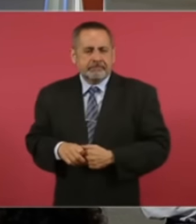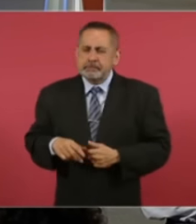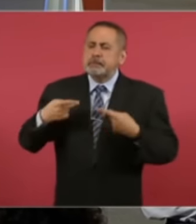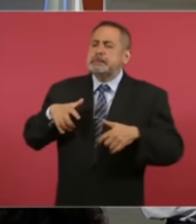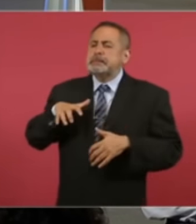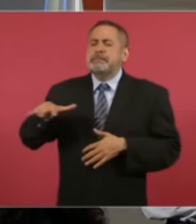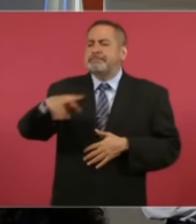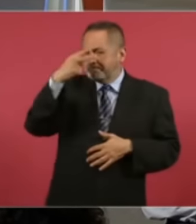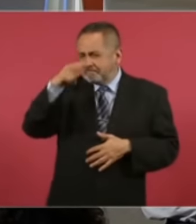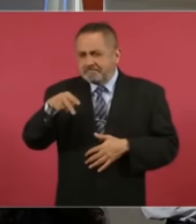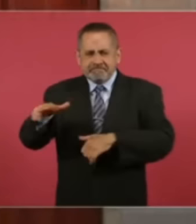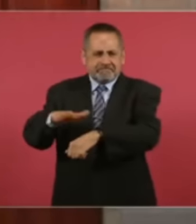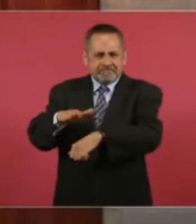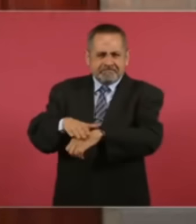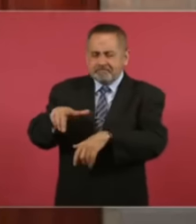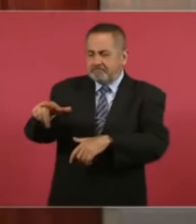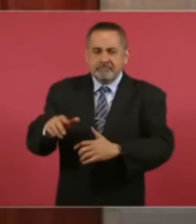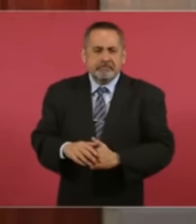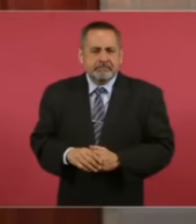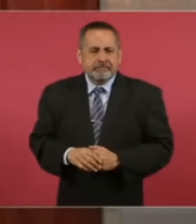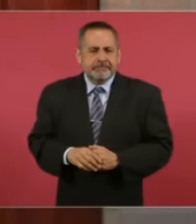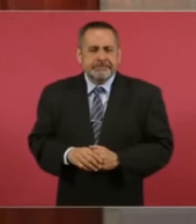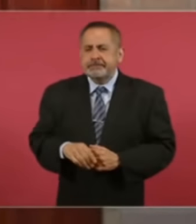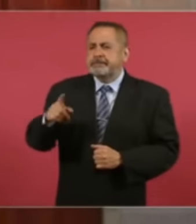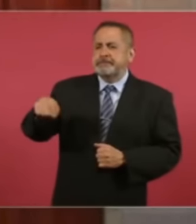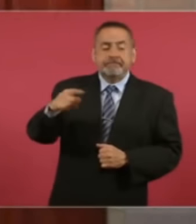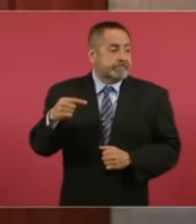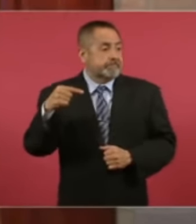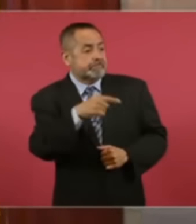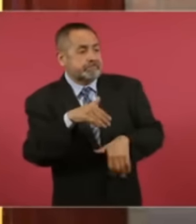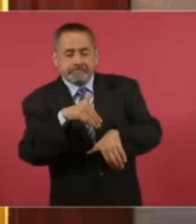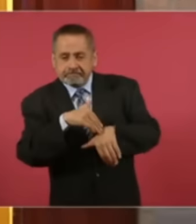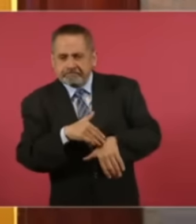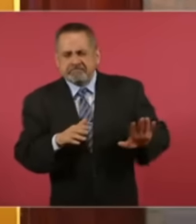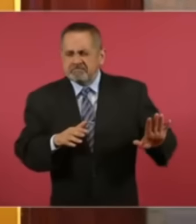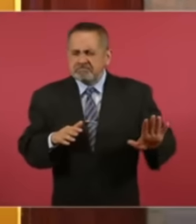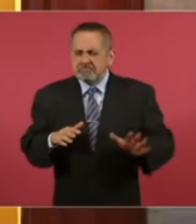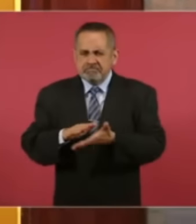Pueblo de México, les dispenso toda obediencia